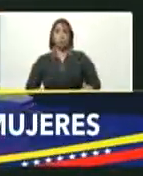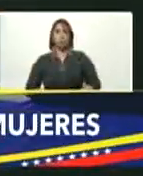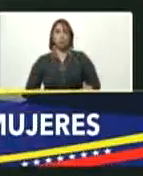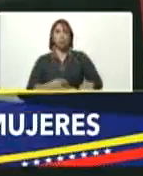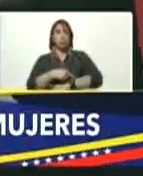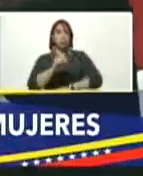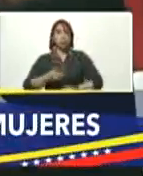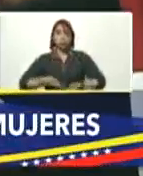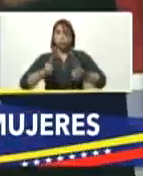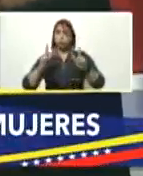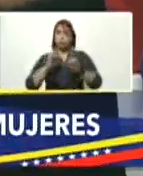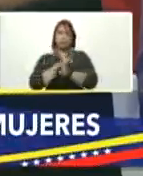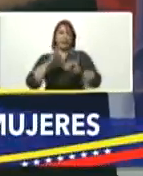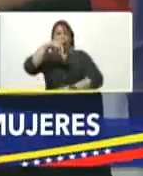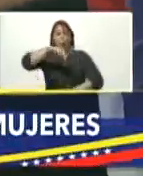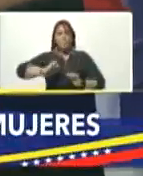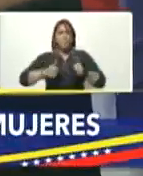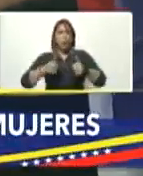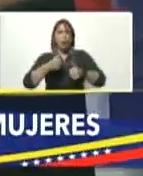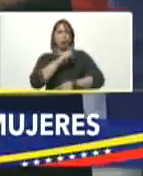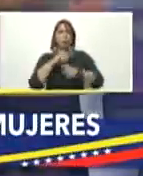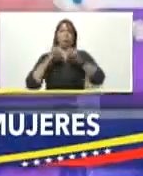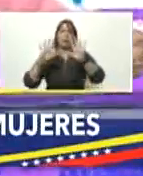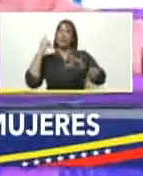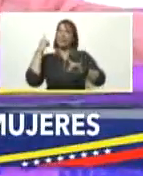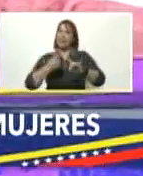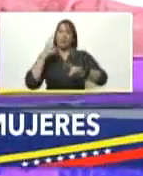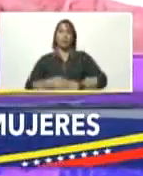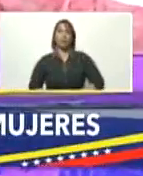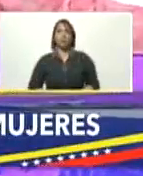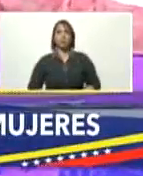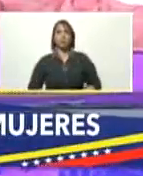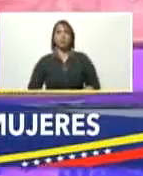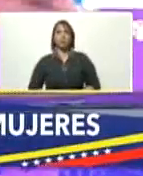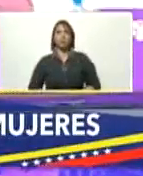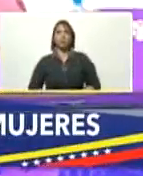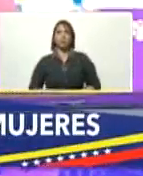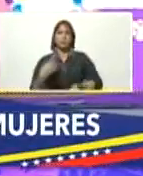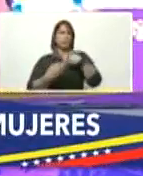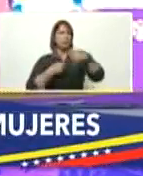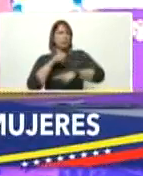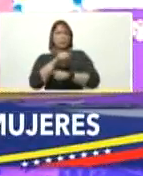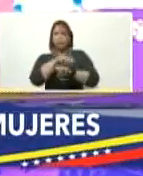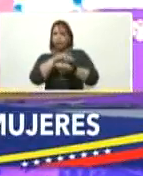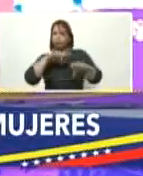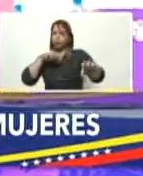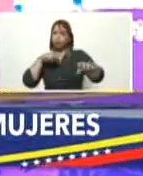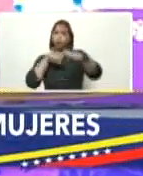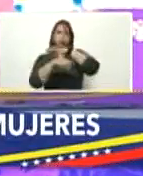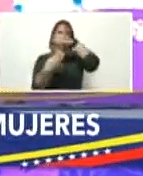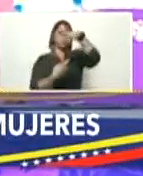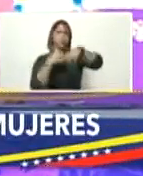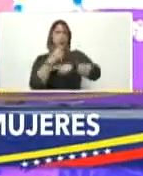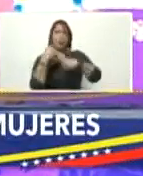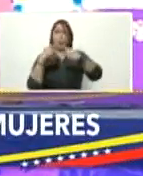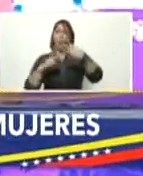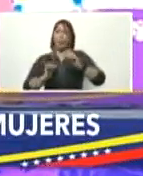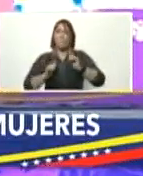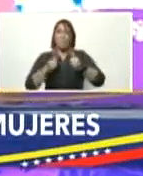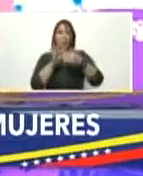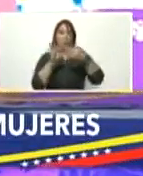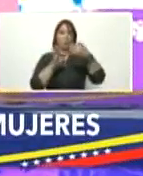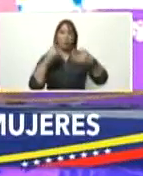lo activemos, que digamos, hoy arranca el 1x10, tiene que arrancar una revolución dentro de la revolución y las cosas tienen que empezar a